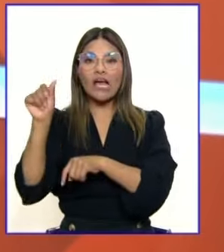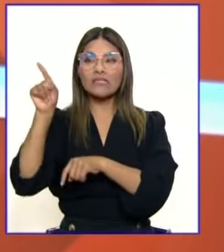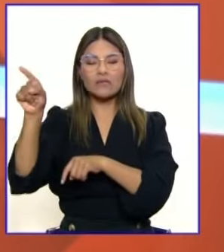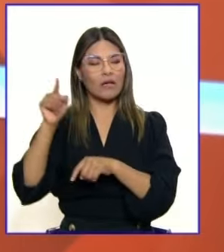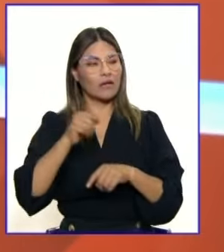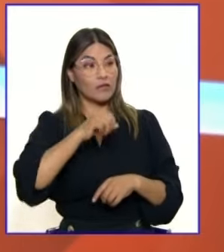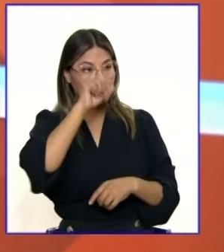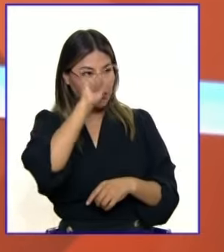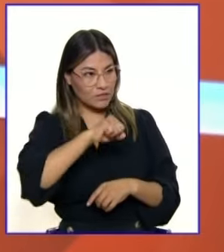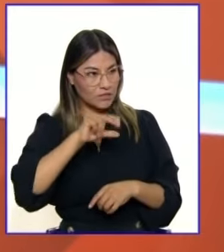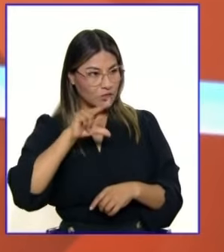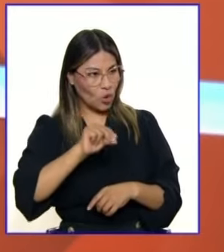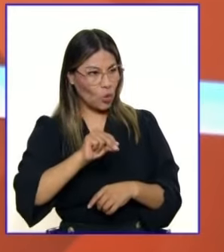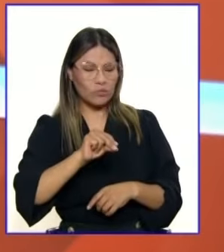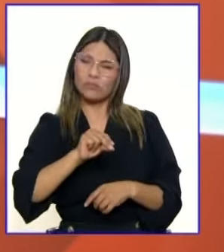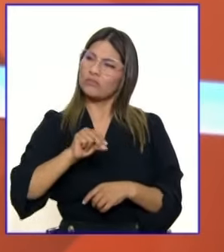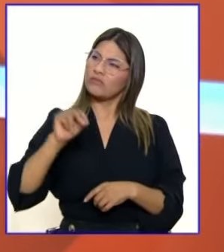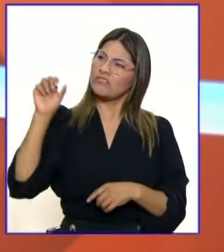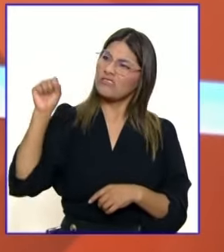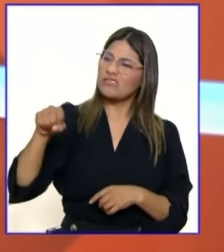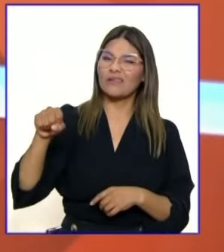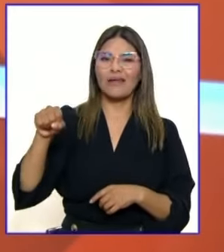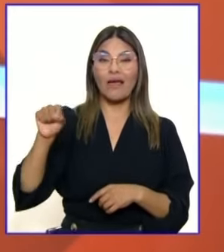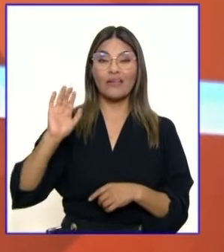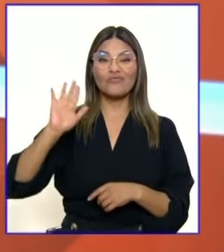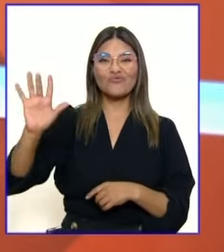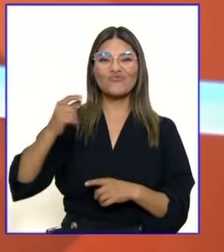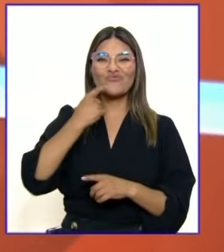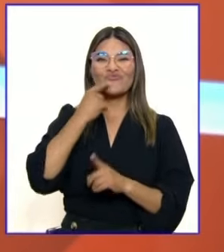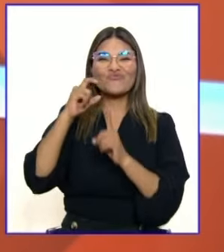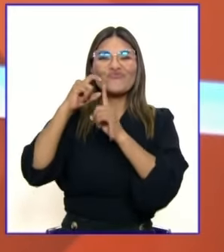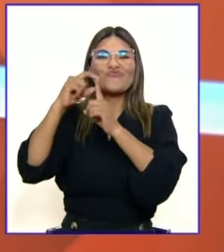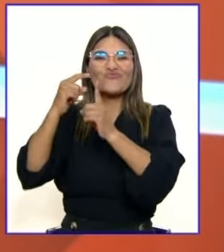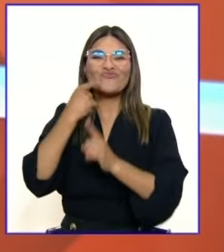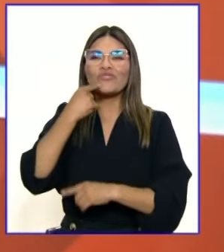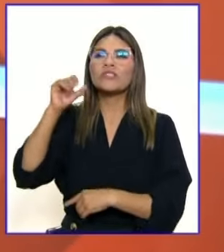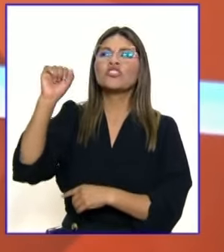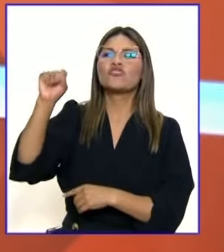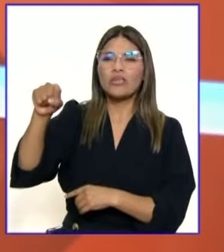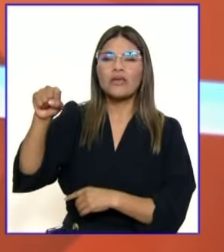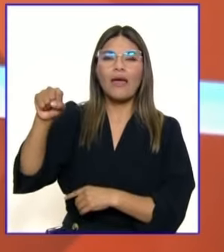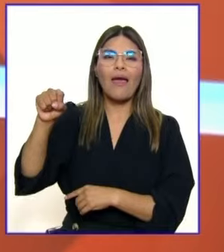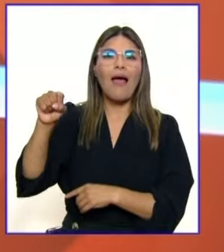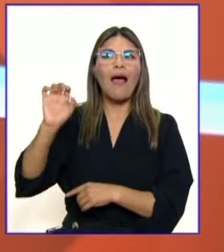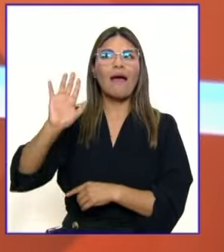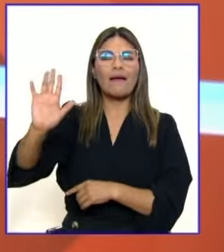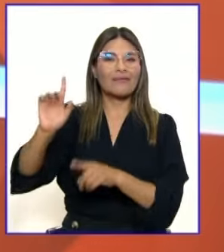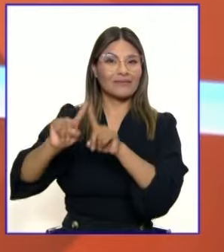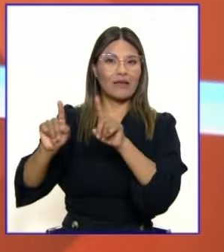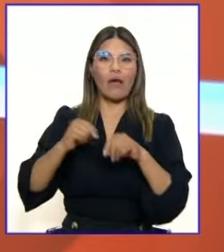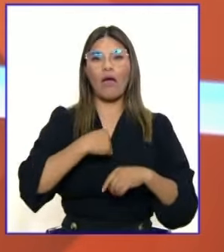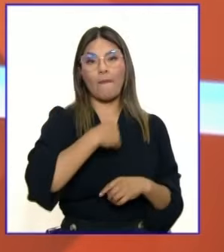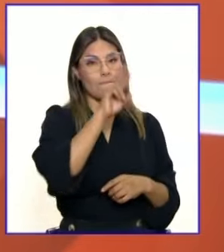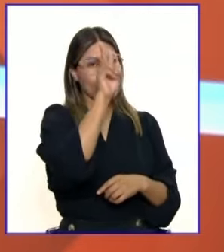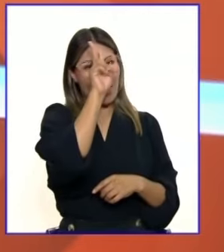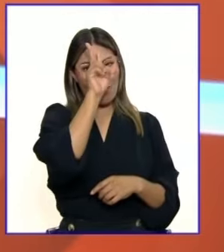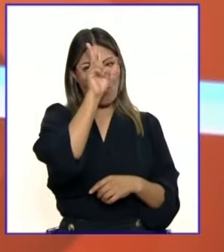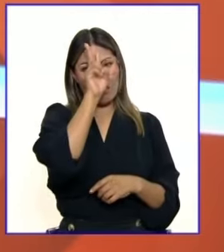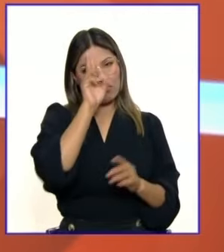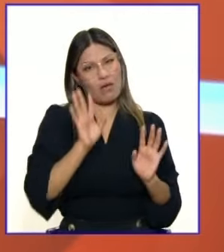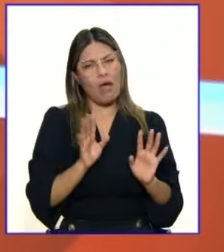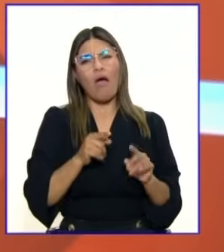de Asia decir directamente sí. Es muy importante para la contraparte, en este caso peruana, por ejemplo,